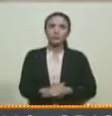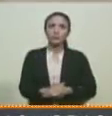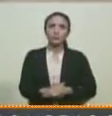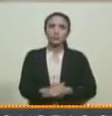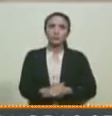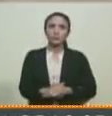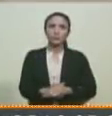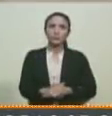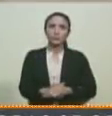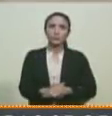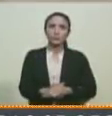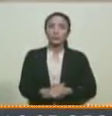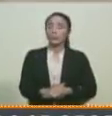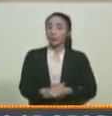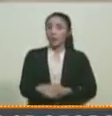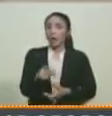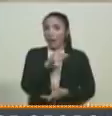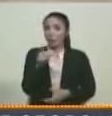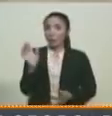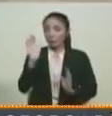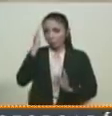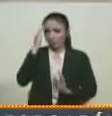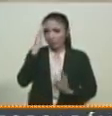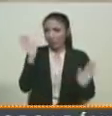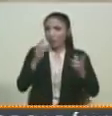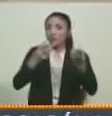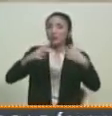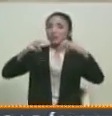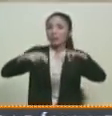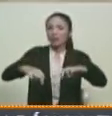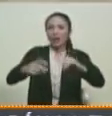Hay muchos que saben que se han reunido conmigo.